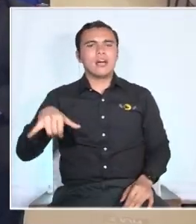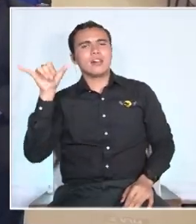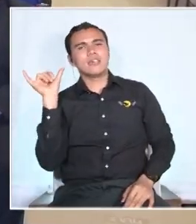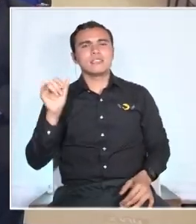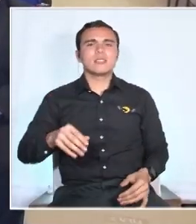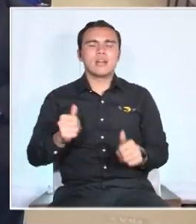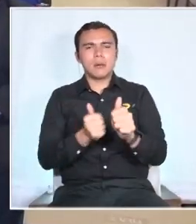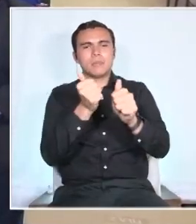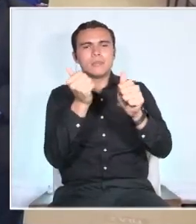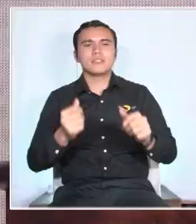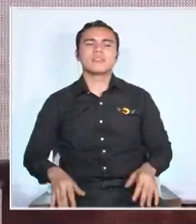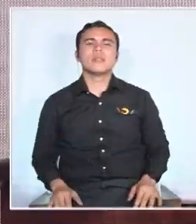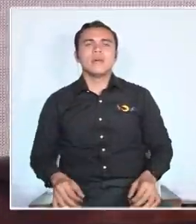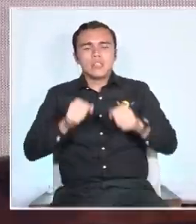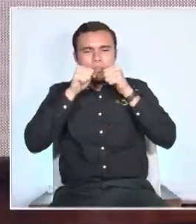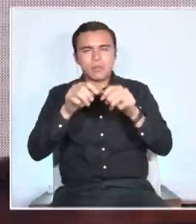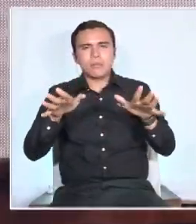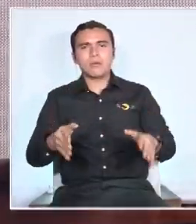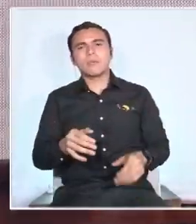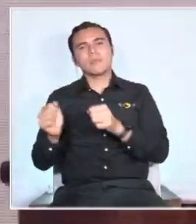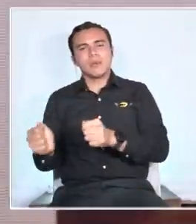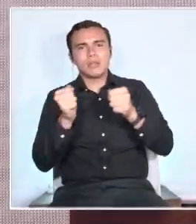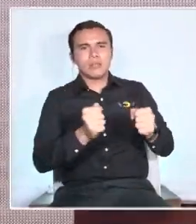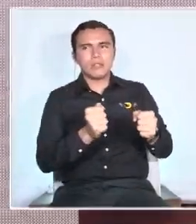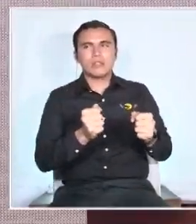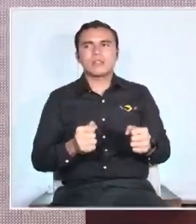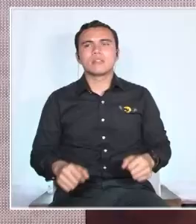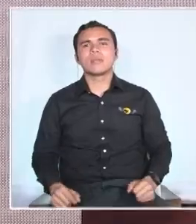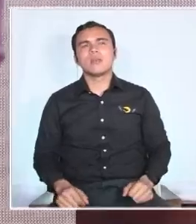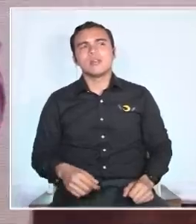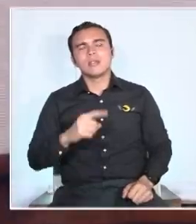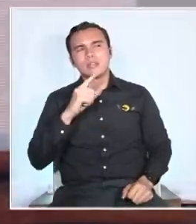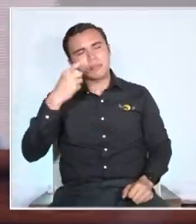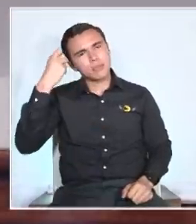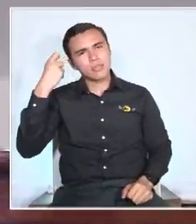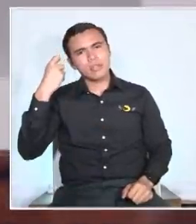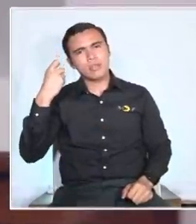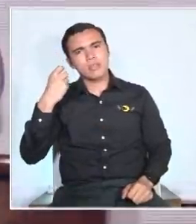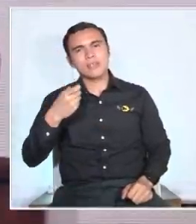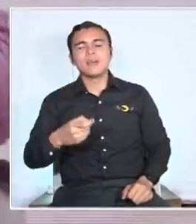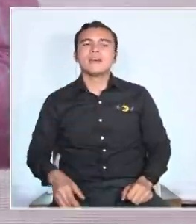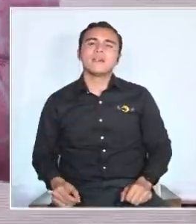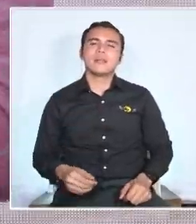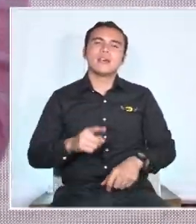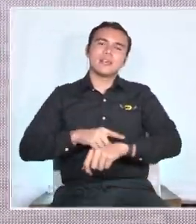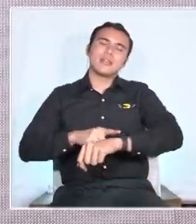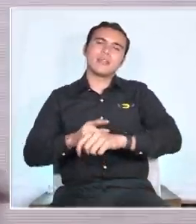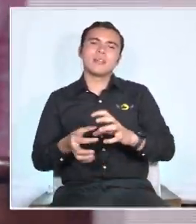una palabra poderosa, que si usted no se encendió anoche es porque hace rato que habíamos que